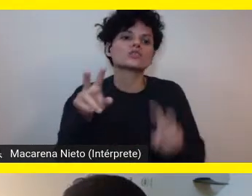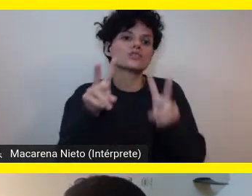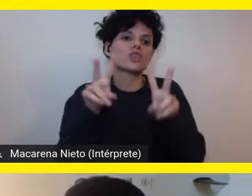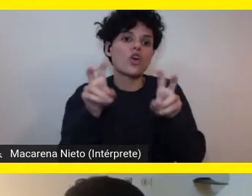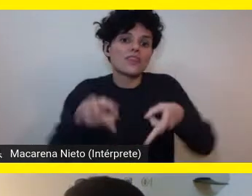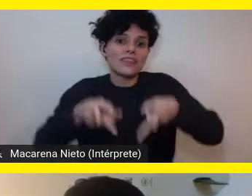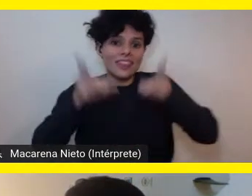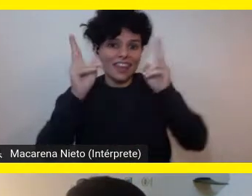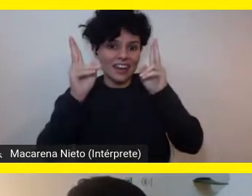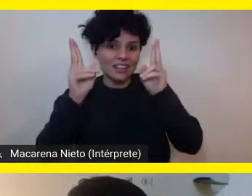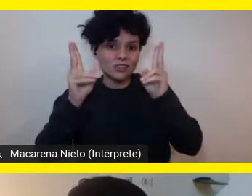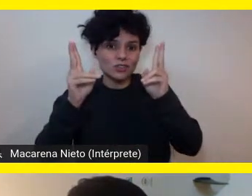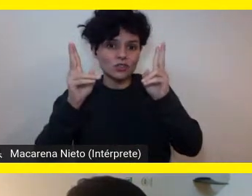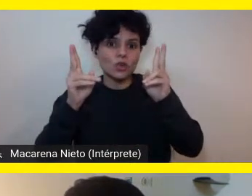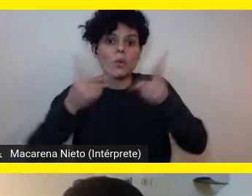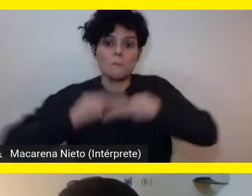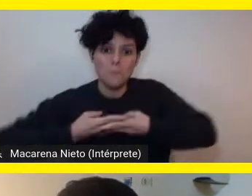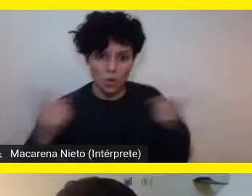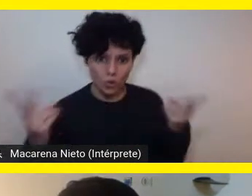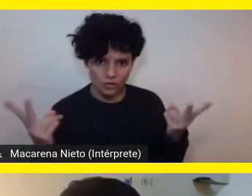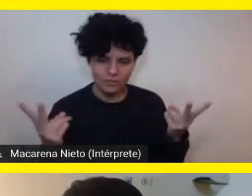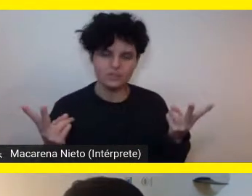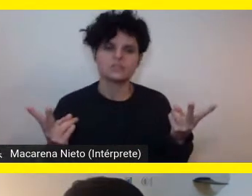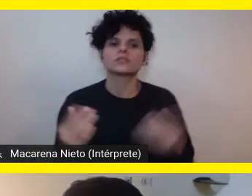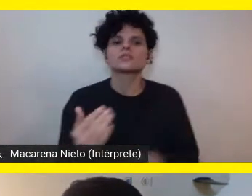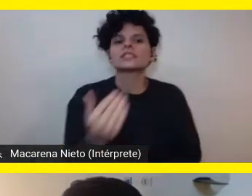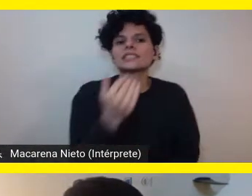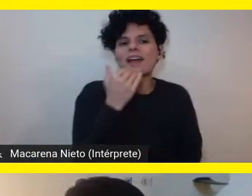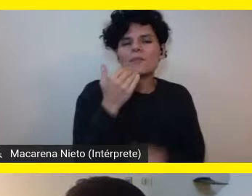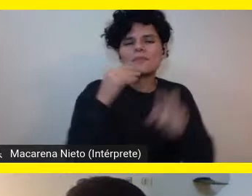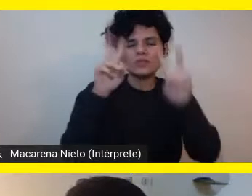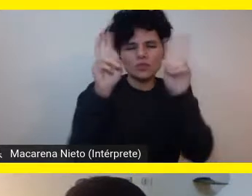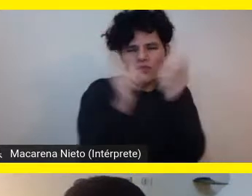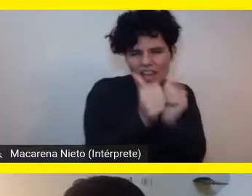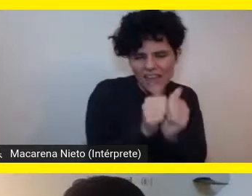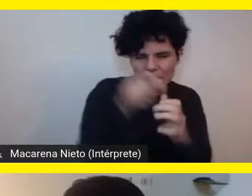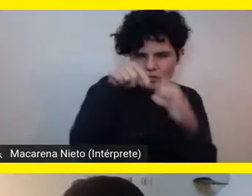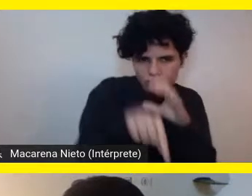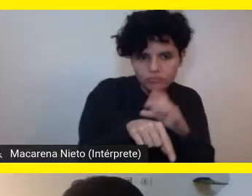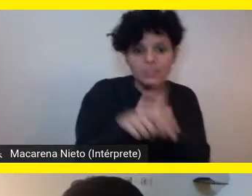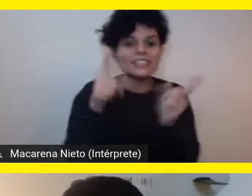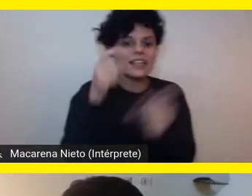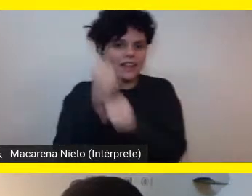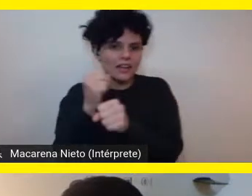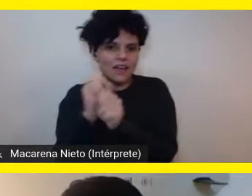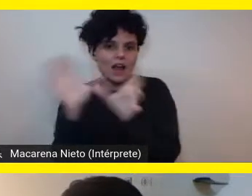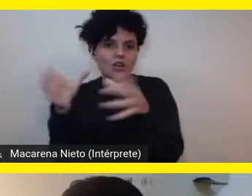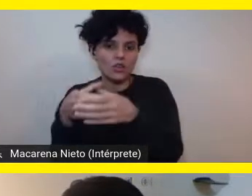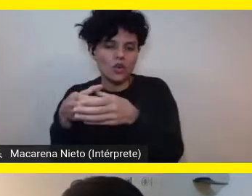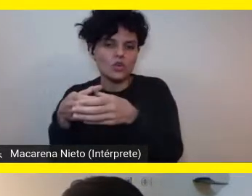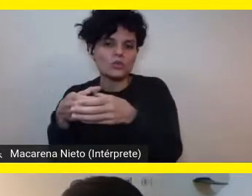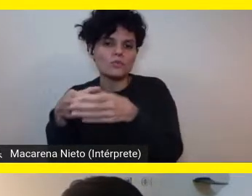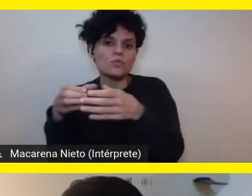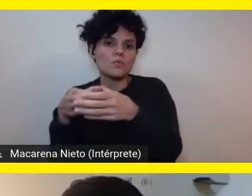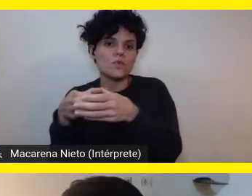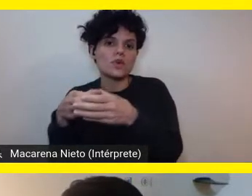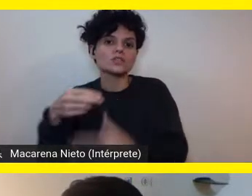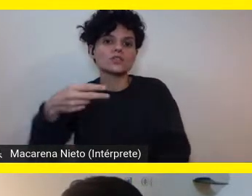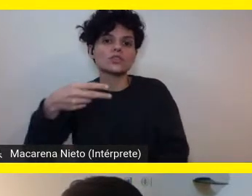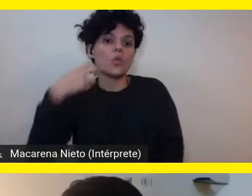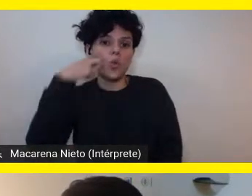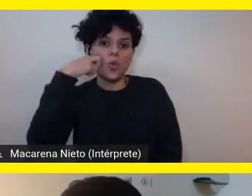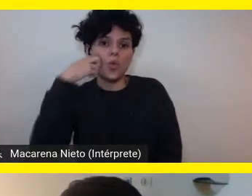Globales. Trabaja en la Corporación Humanas. Bienvenida, Constanza. Que es